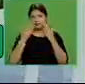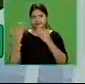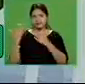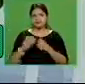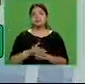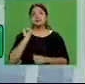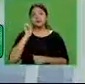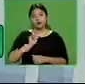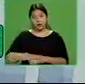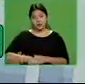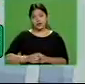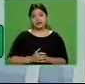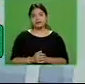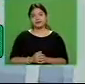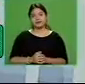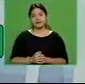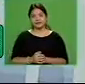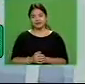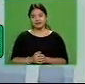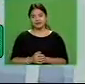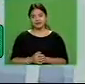También